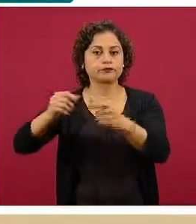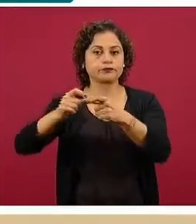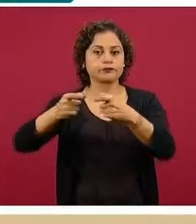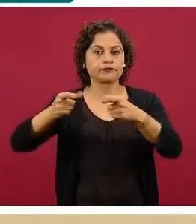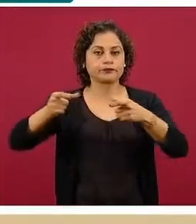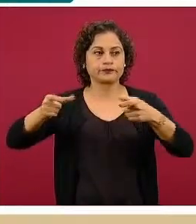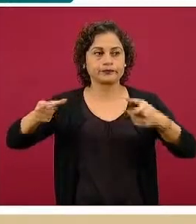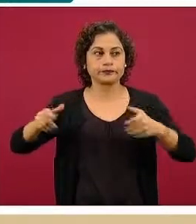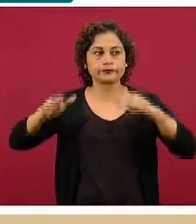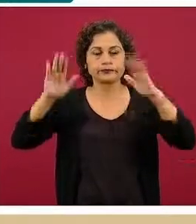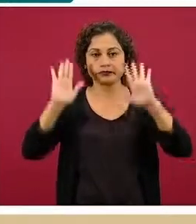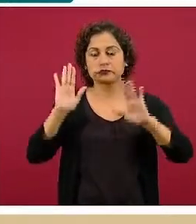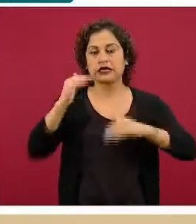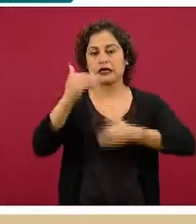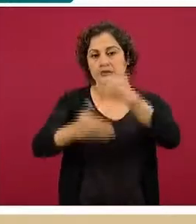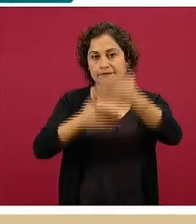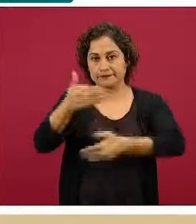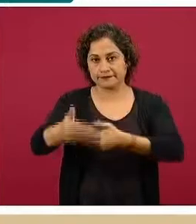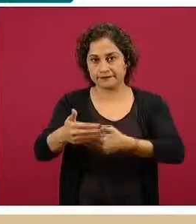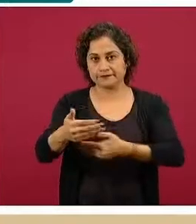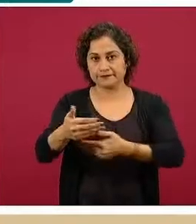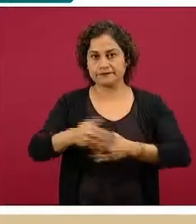va avanzando la